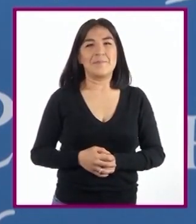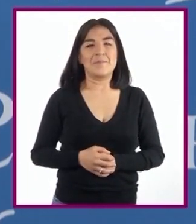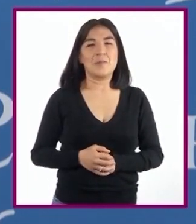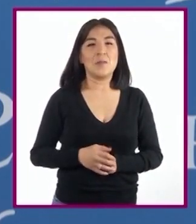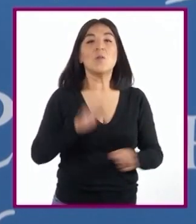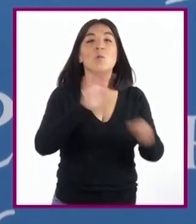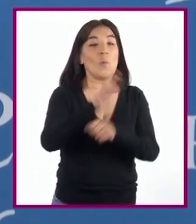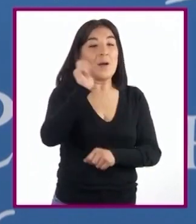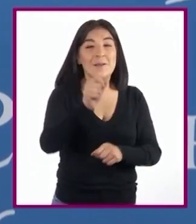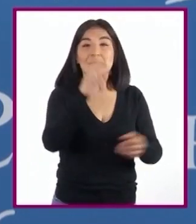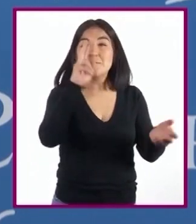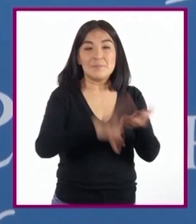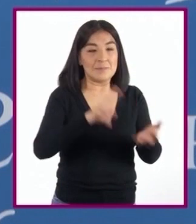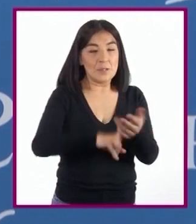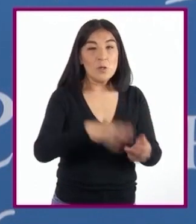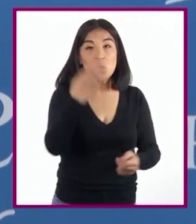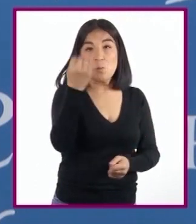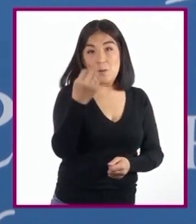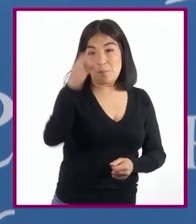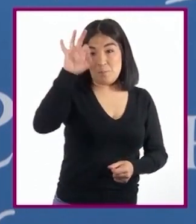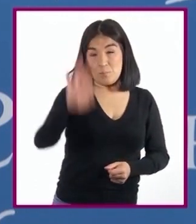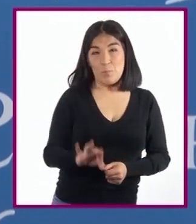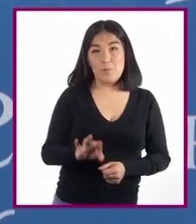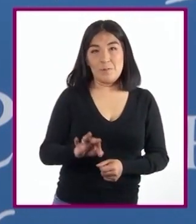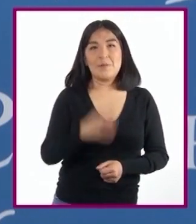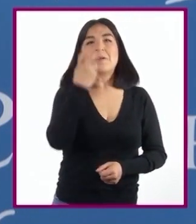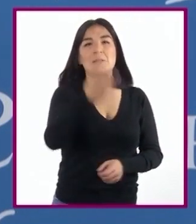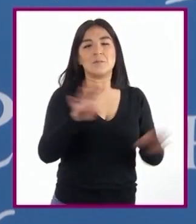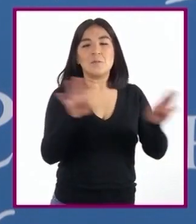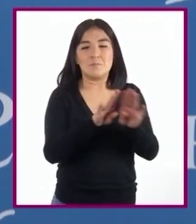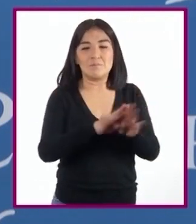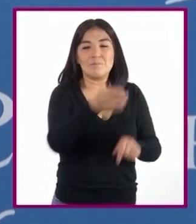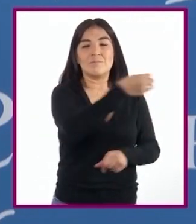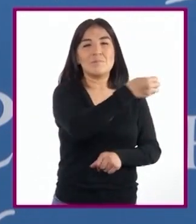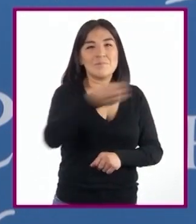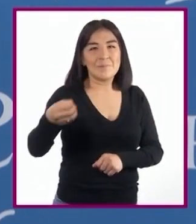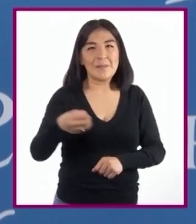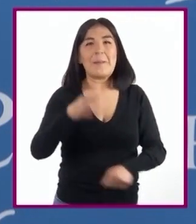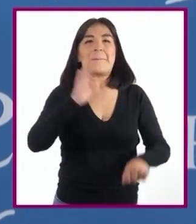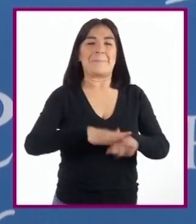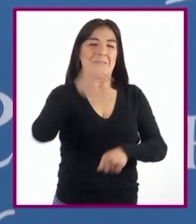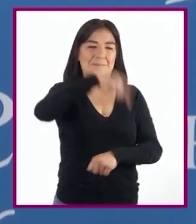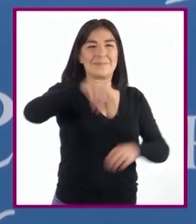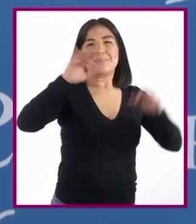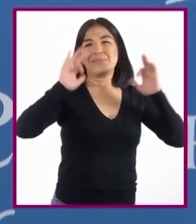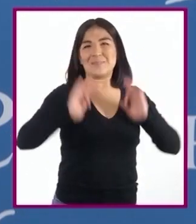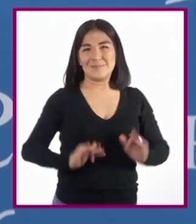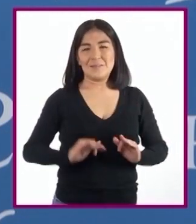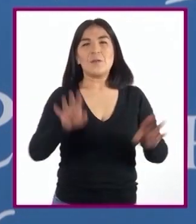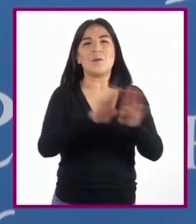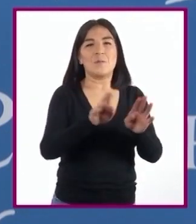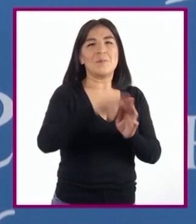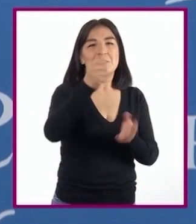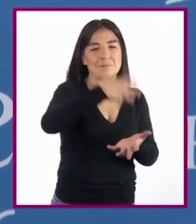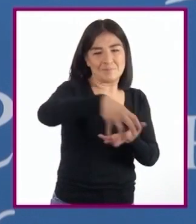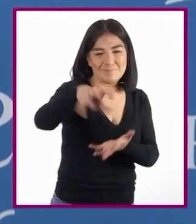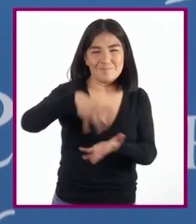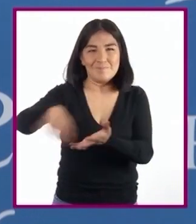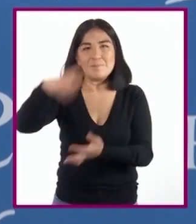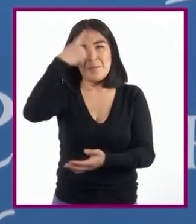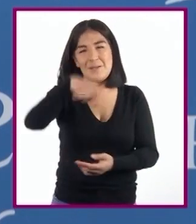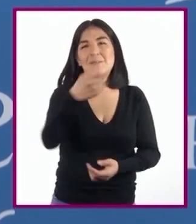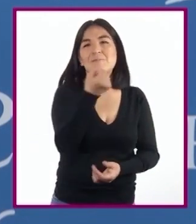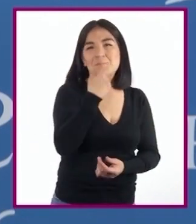la probabilidad del 9% les permite organizar con mayor tranquilidad la distribución de los